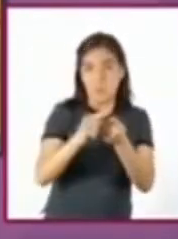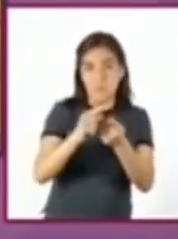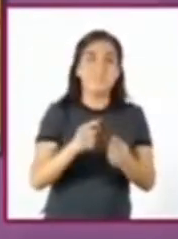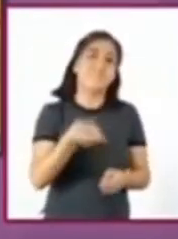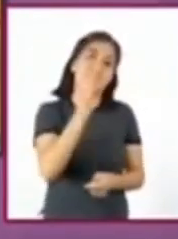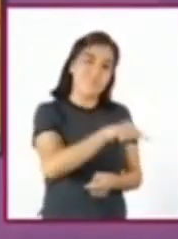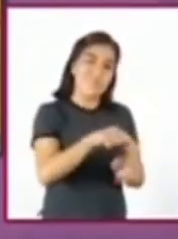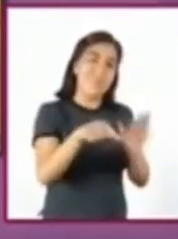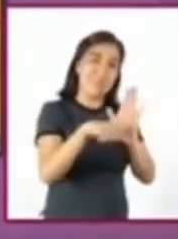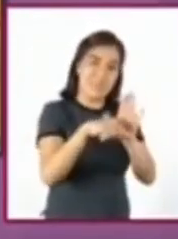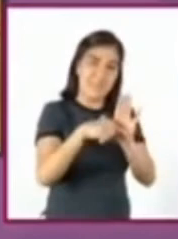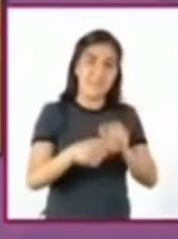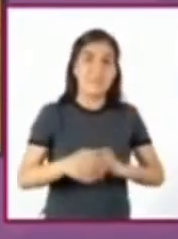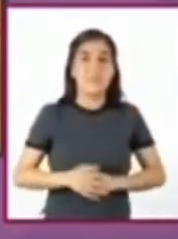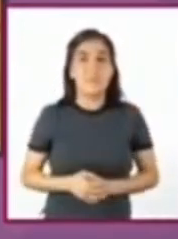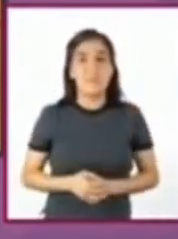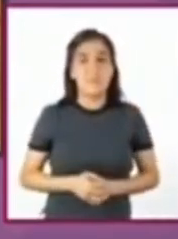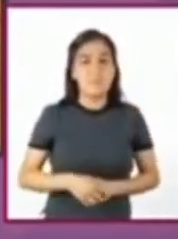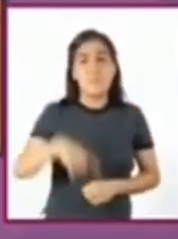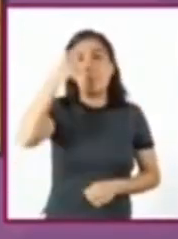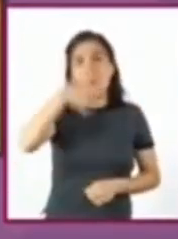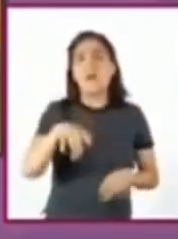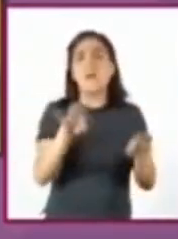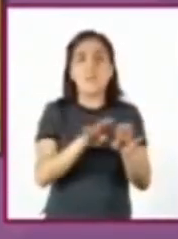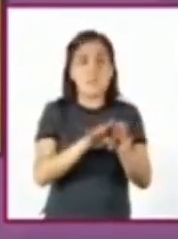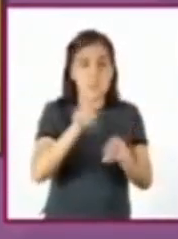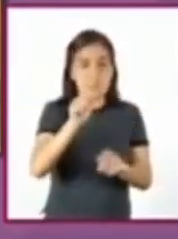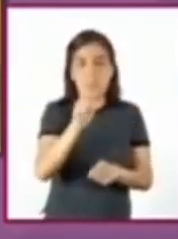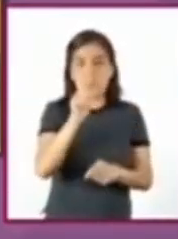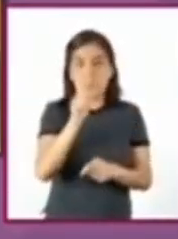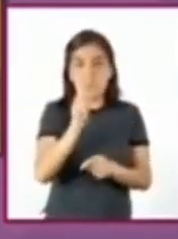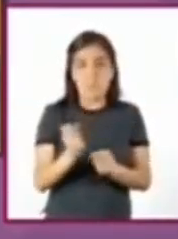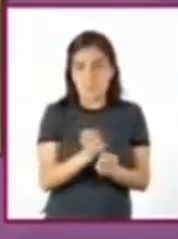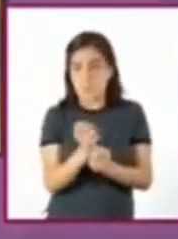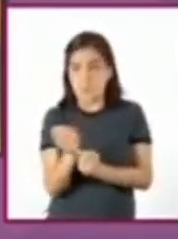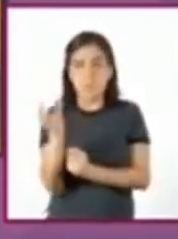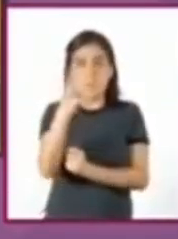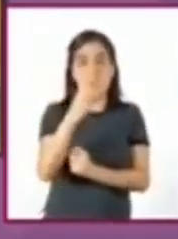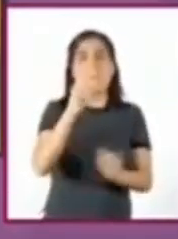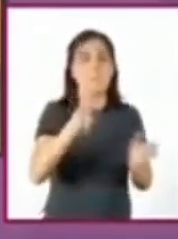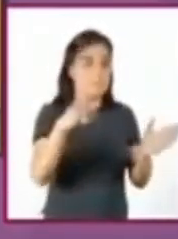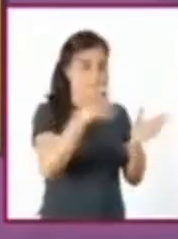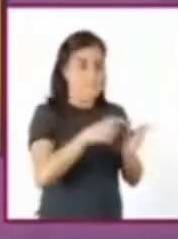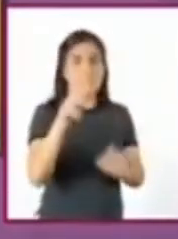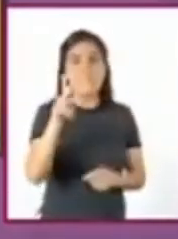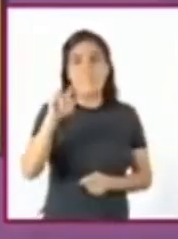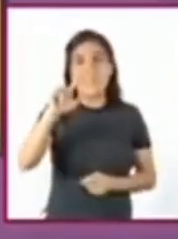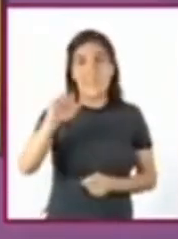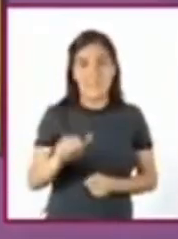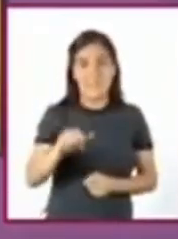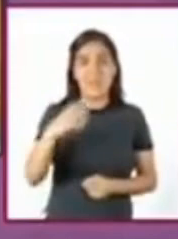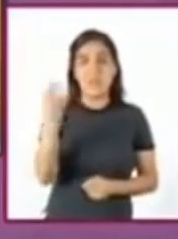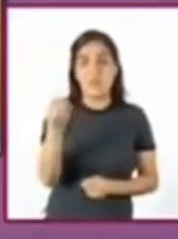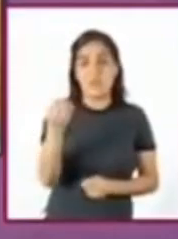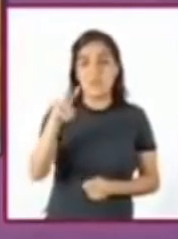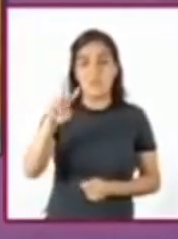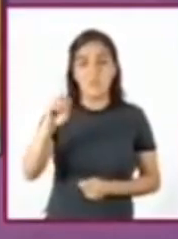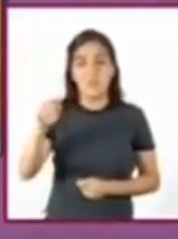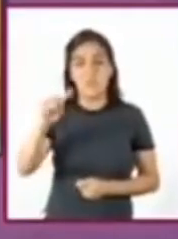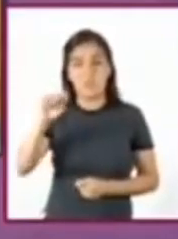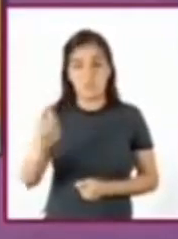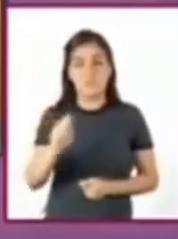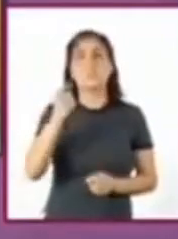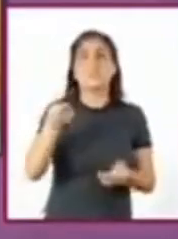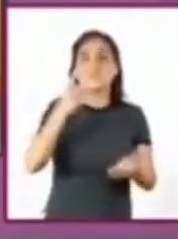negativo. Para alimentar nuestro circuito, utilizaremos una pila de 9 volts conectada a un portapilas.